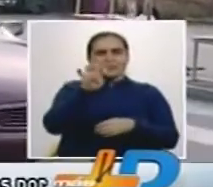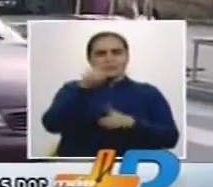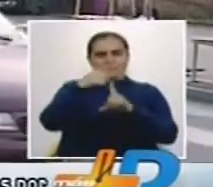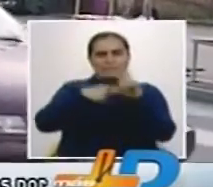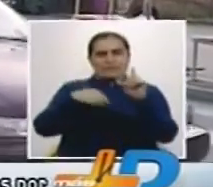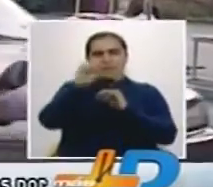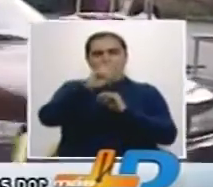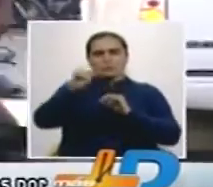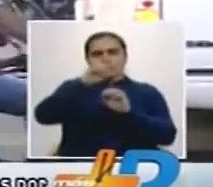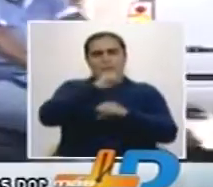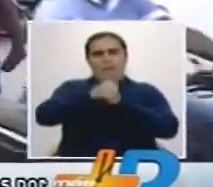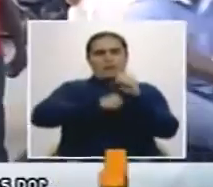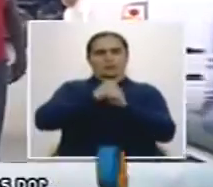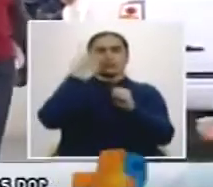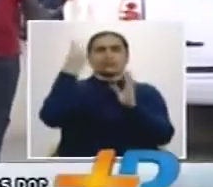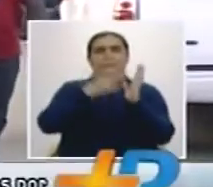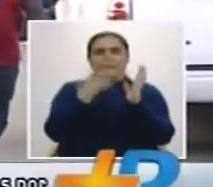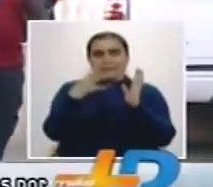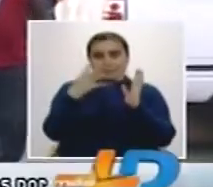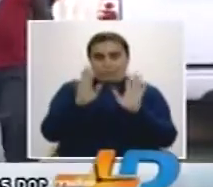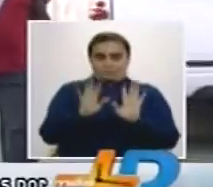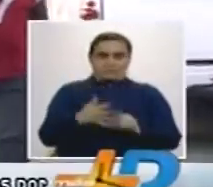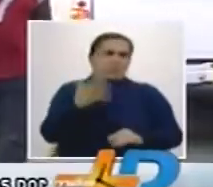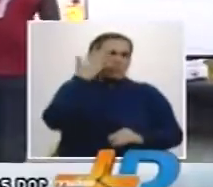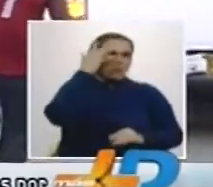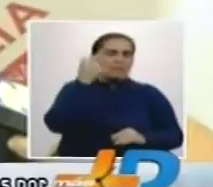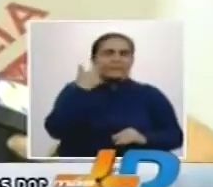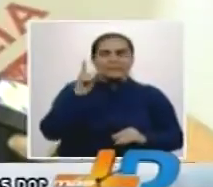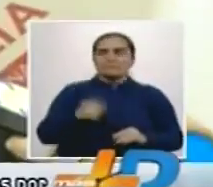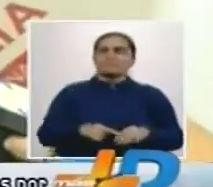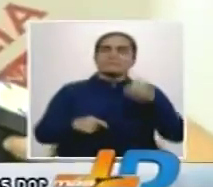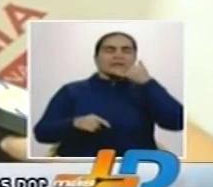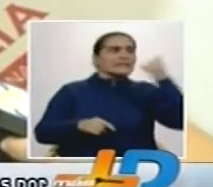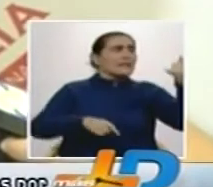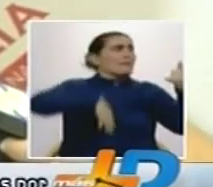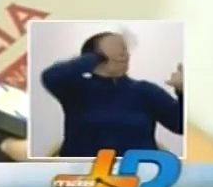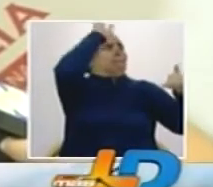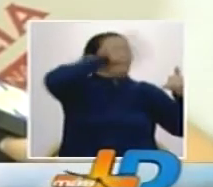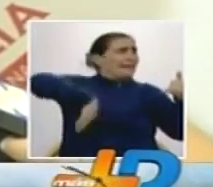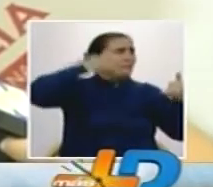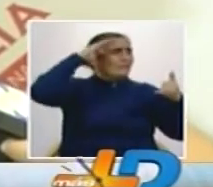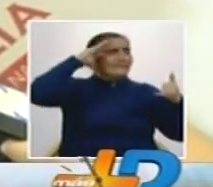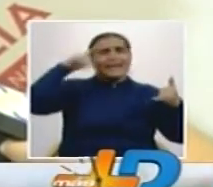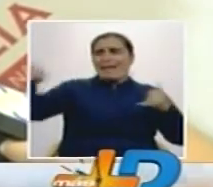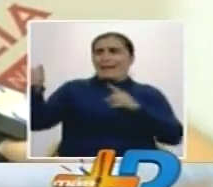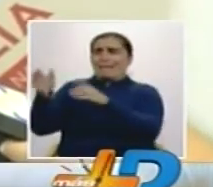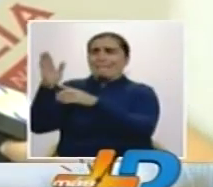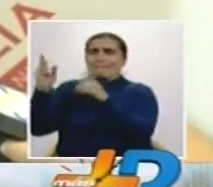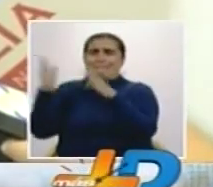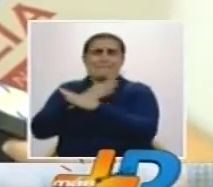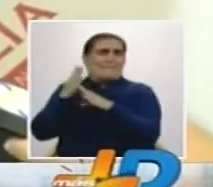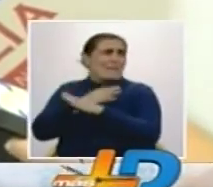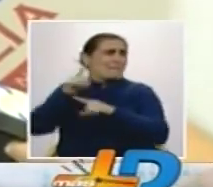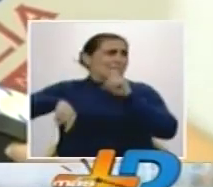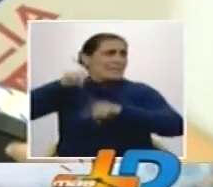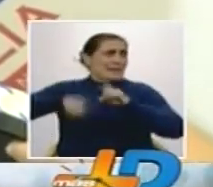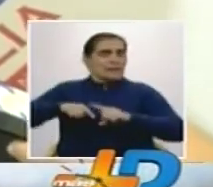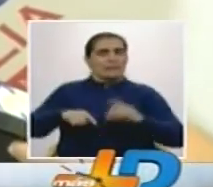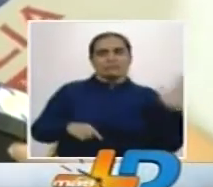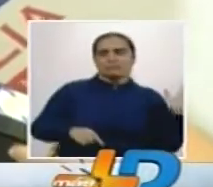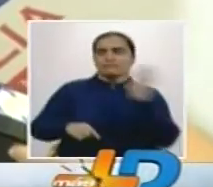cuando los uniformados atendieron el llamado de la comunidad por una riña. Y al parecer fue golpeado por estos